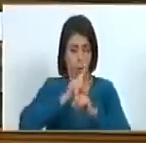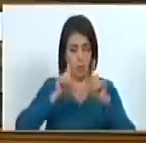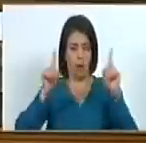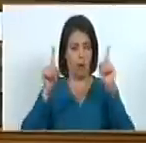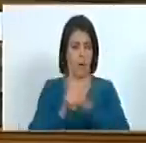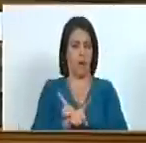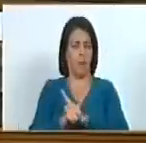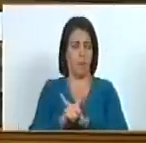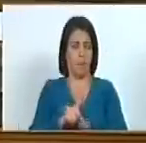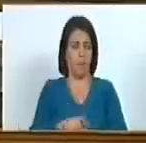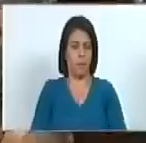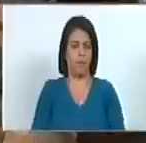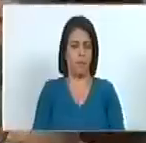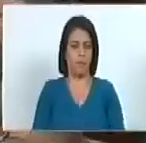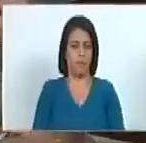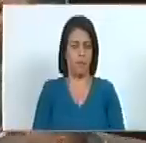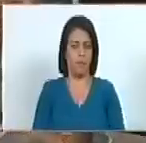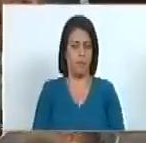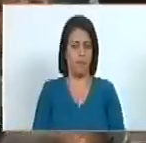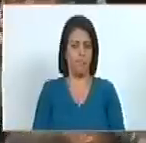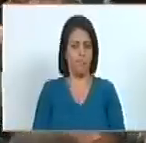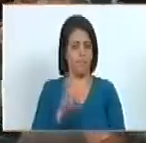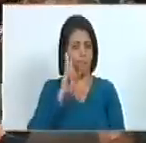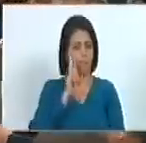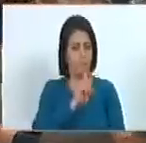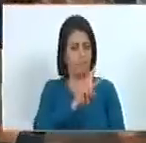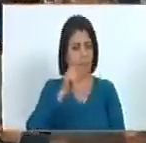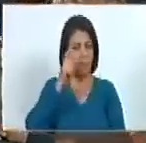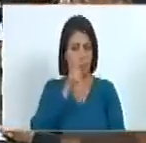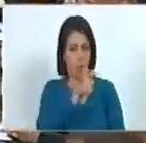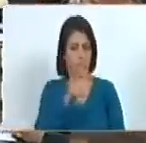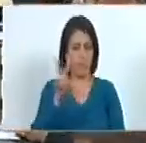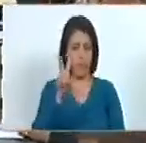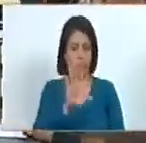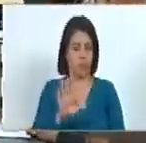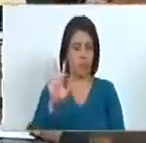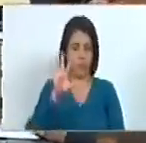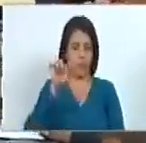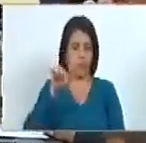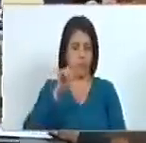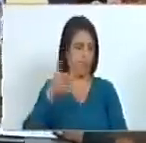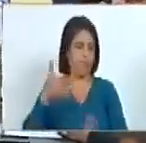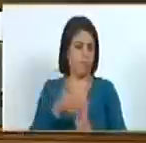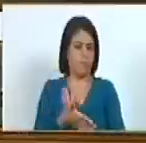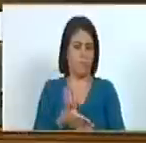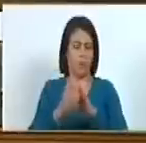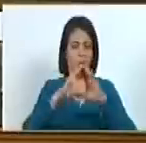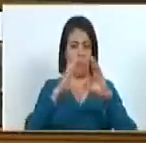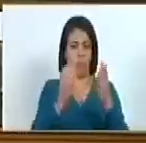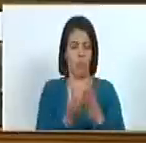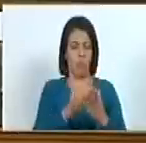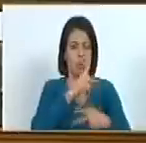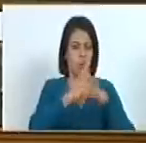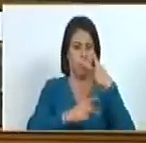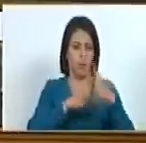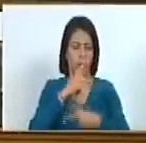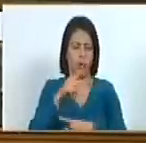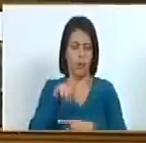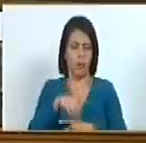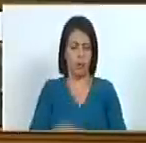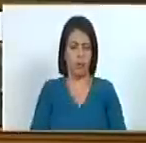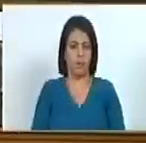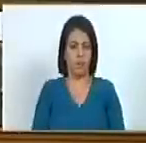cambió la percepción del pueblo venezolano acerca del mundo político,